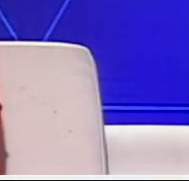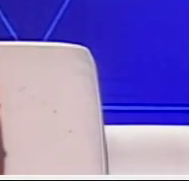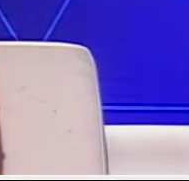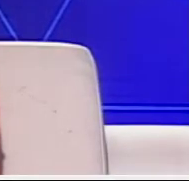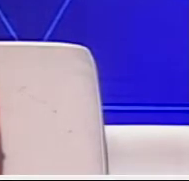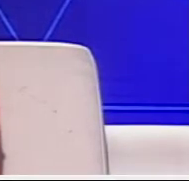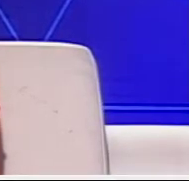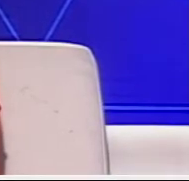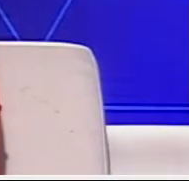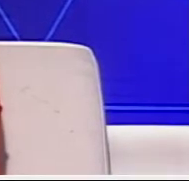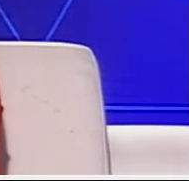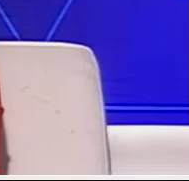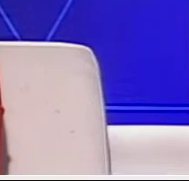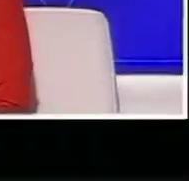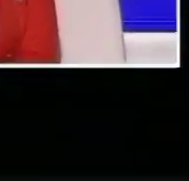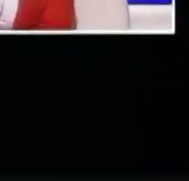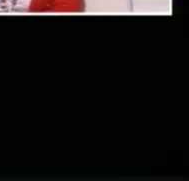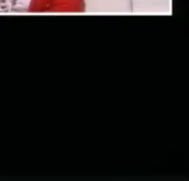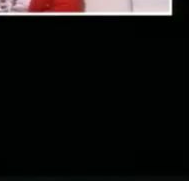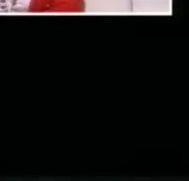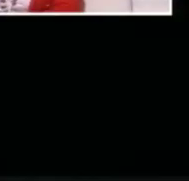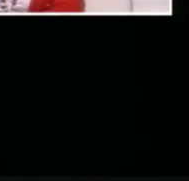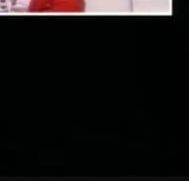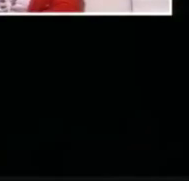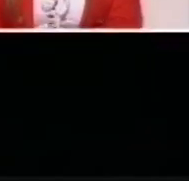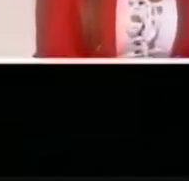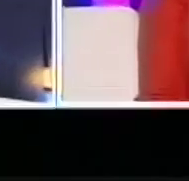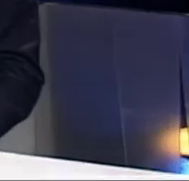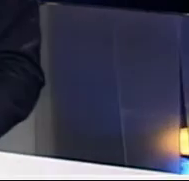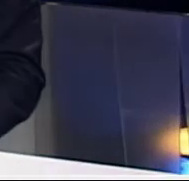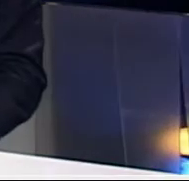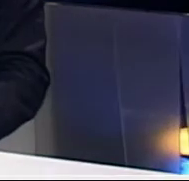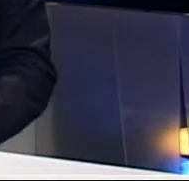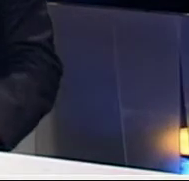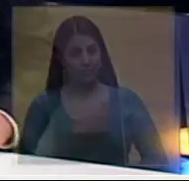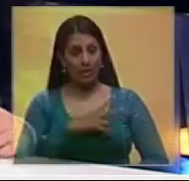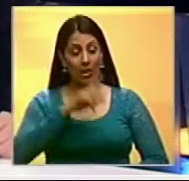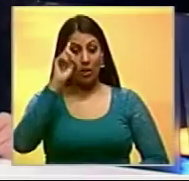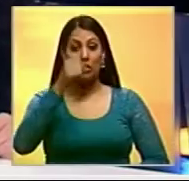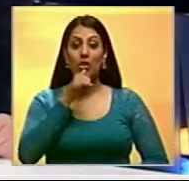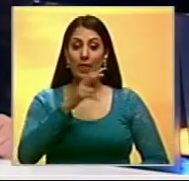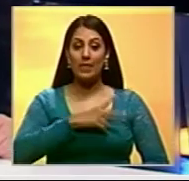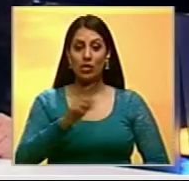habernos acompañado. Que tengan todos feliz tarde. Amigos, y hasta aquí la presente emisión.